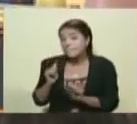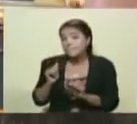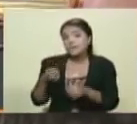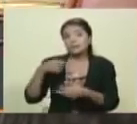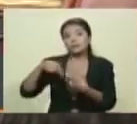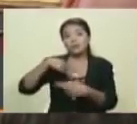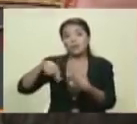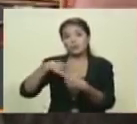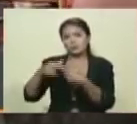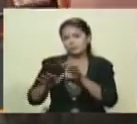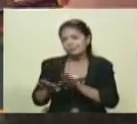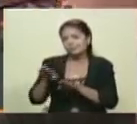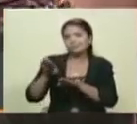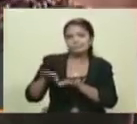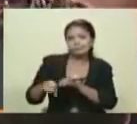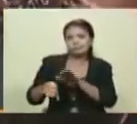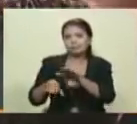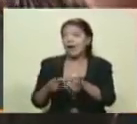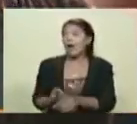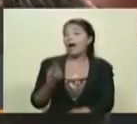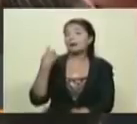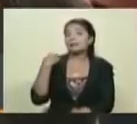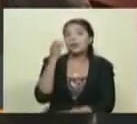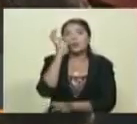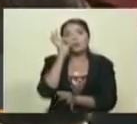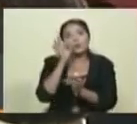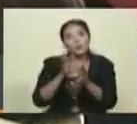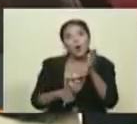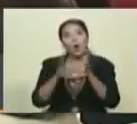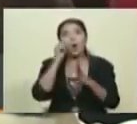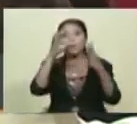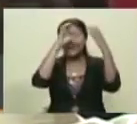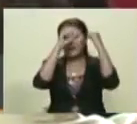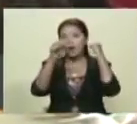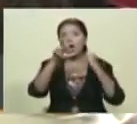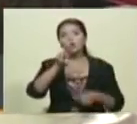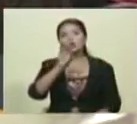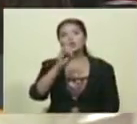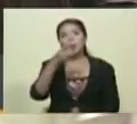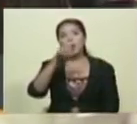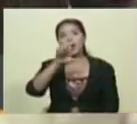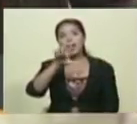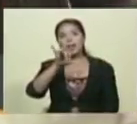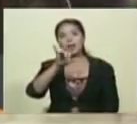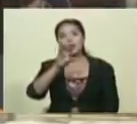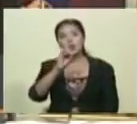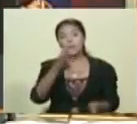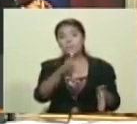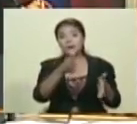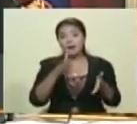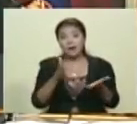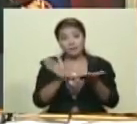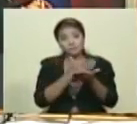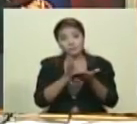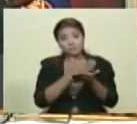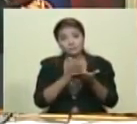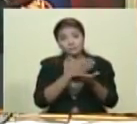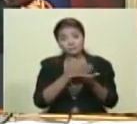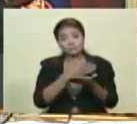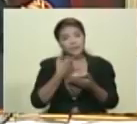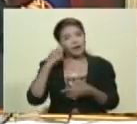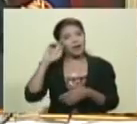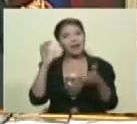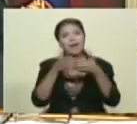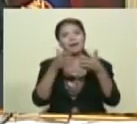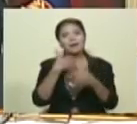Ernesto. Ayer tuve la fortuna de que el embajador Rogelio Polanco me regalara este libro, La derrota de la guerra sucia, se